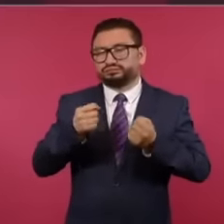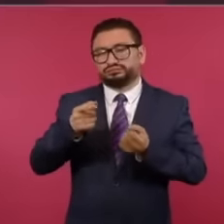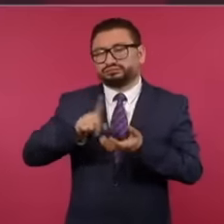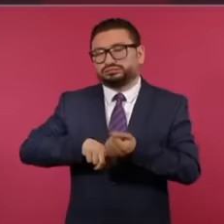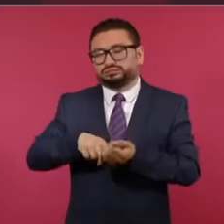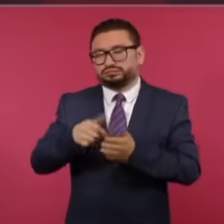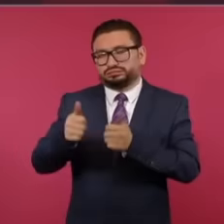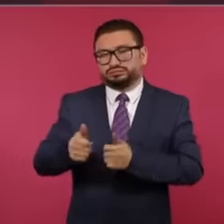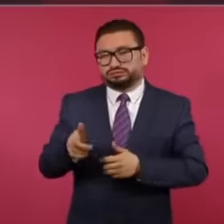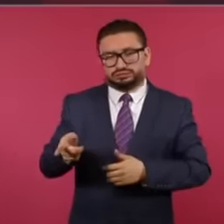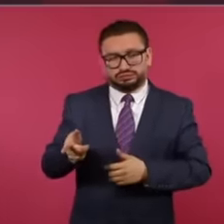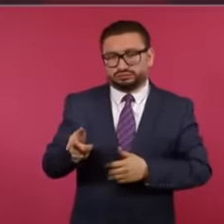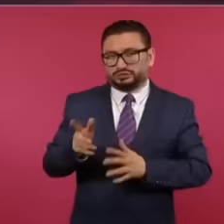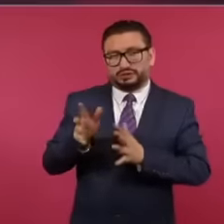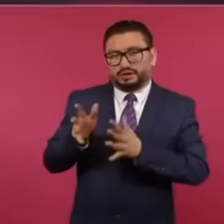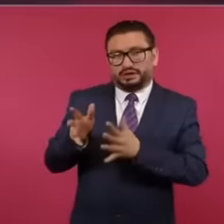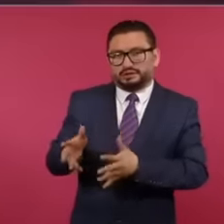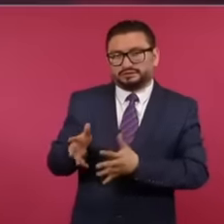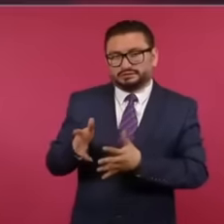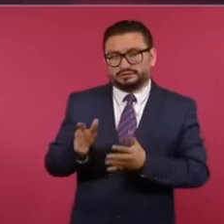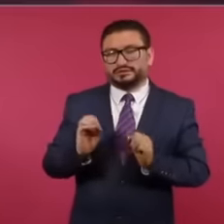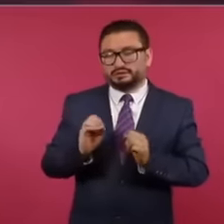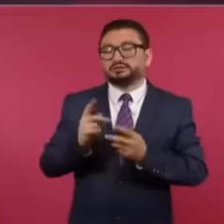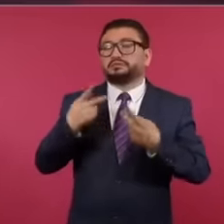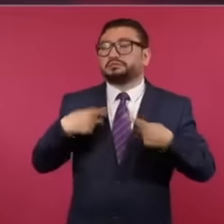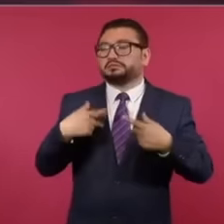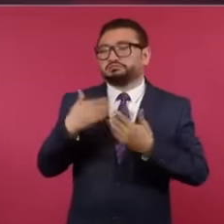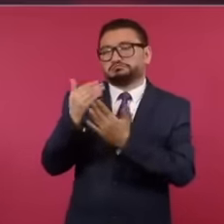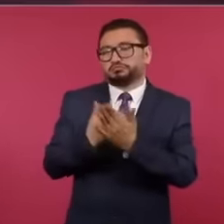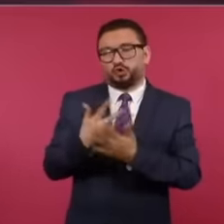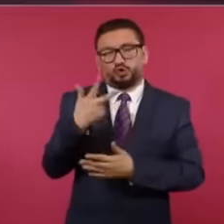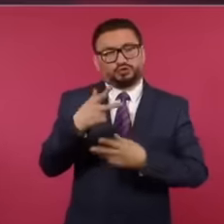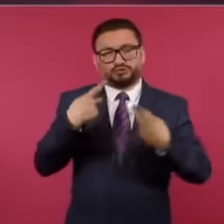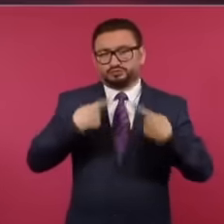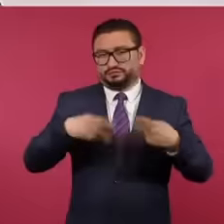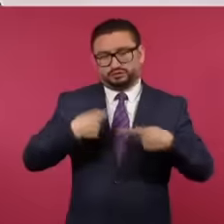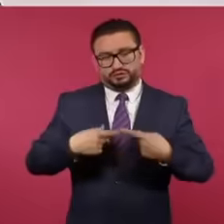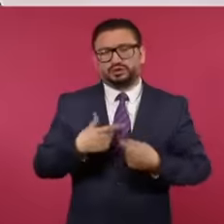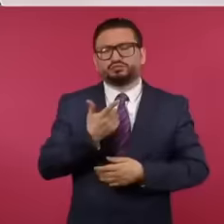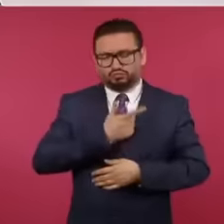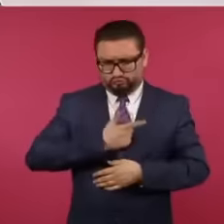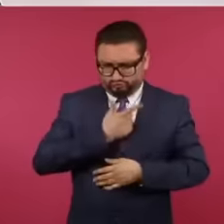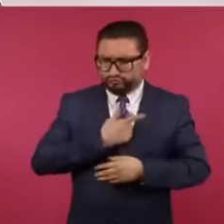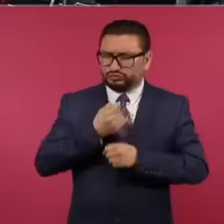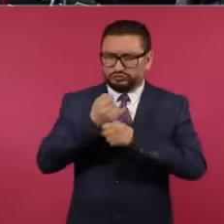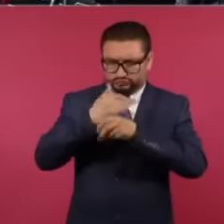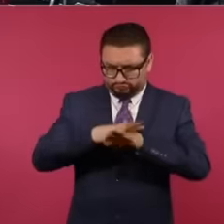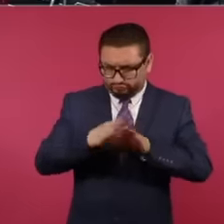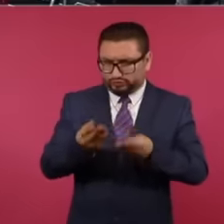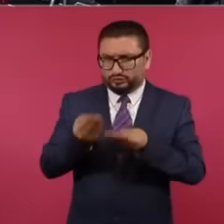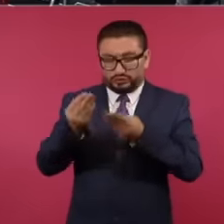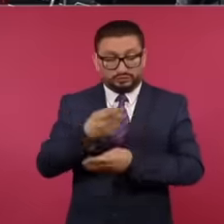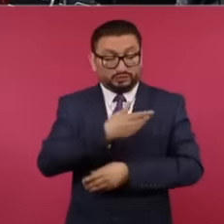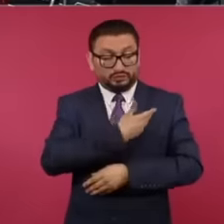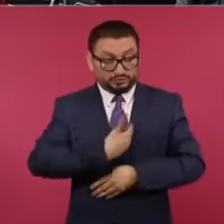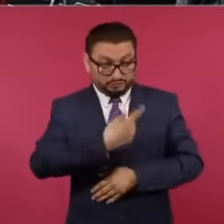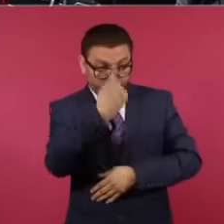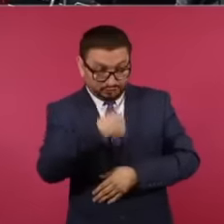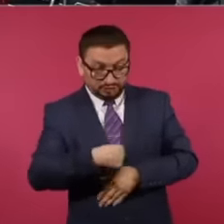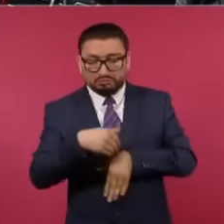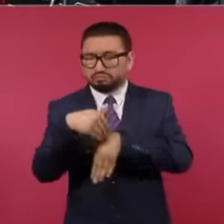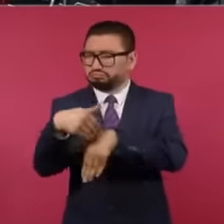bueno, quedó la cifra en 8 personas. Entonces, con mucho gusto, para cumplir con la instrucción del presidente, le damos las